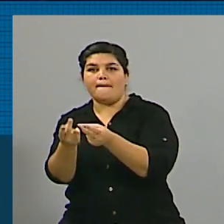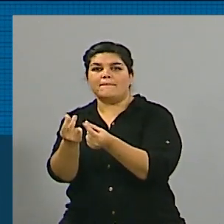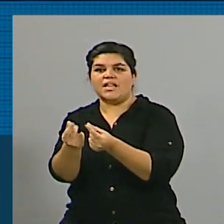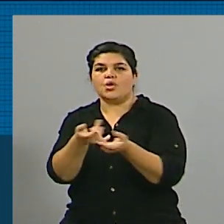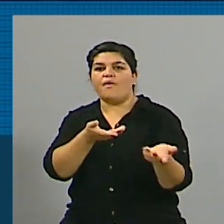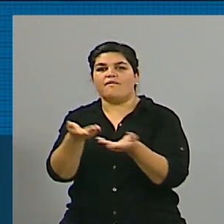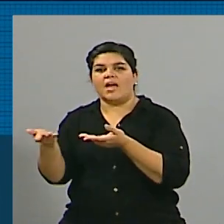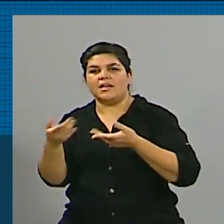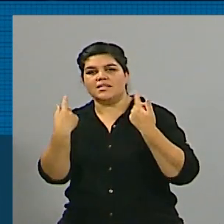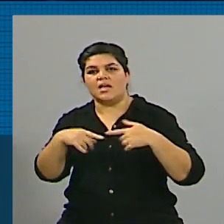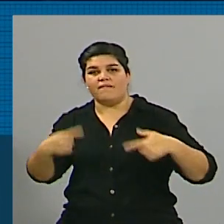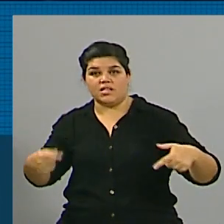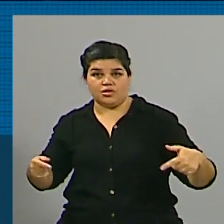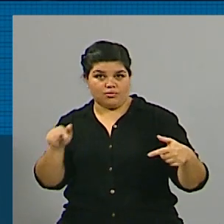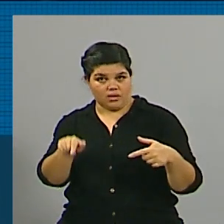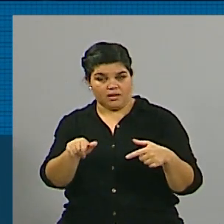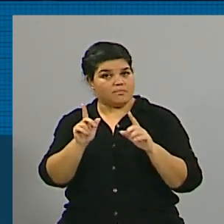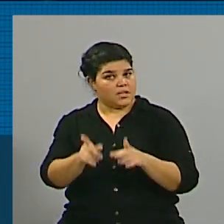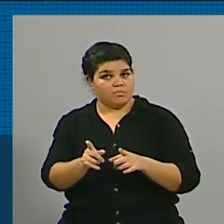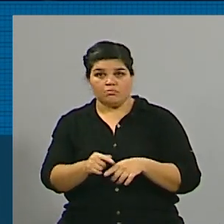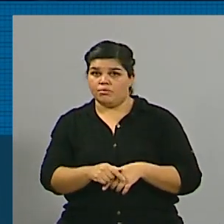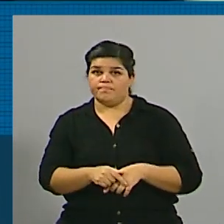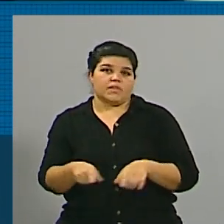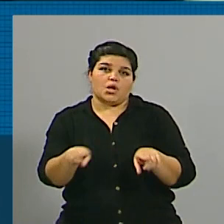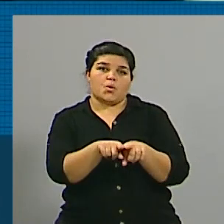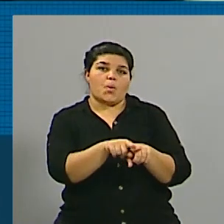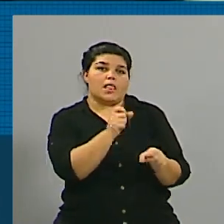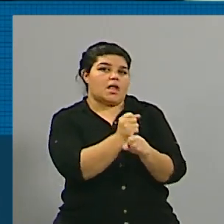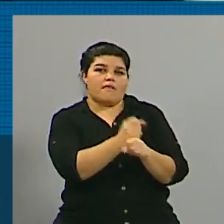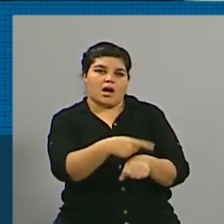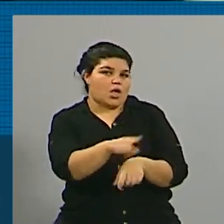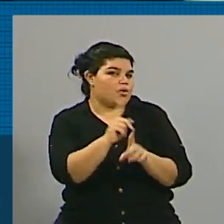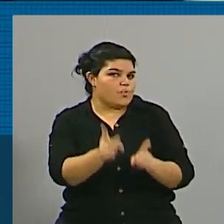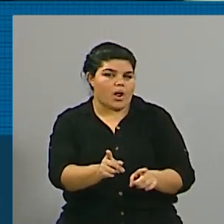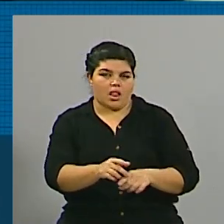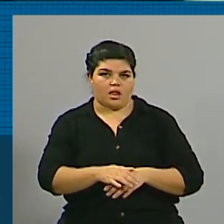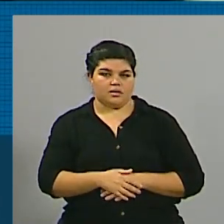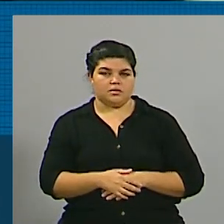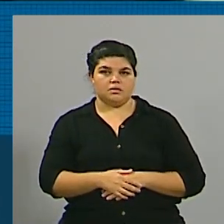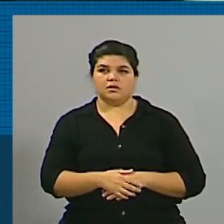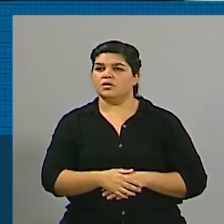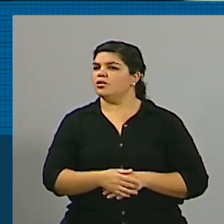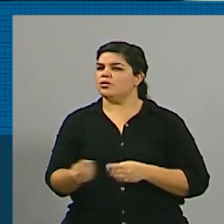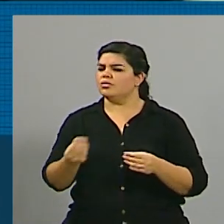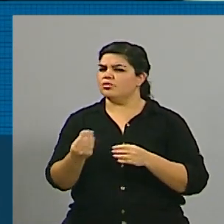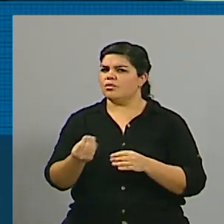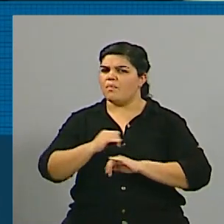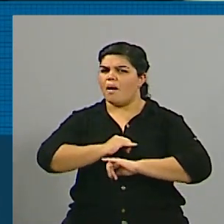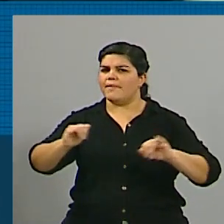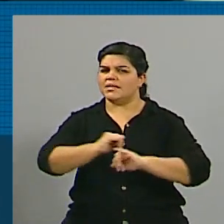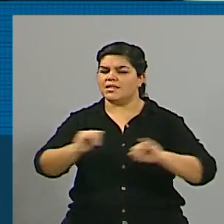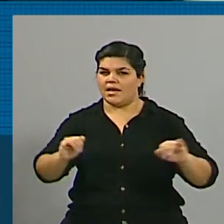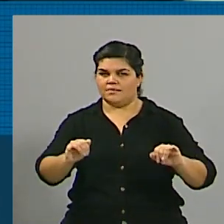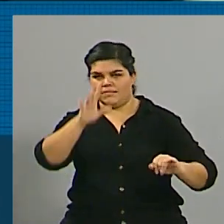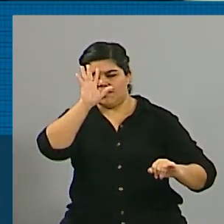servicios que ofrecen. ¿Y cuál es la finalidad del mensaje? Perdón, Federico, ¿cuál es la finalidad del mensaje teniendo en cuenta que, bueno, Milei